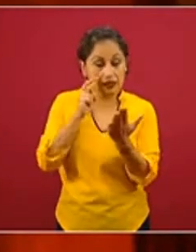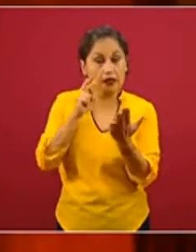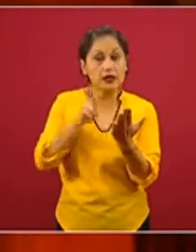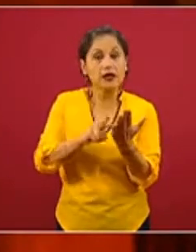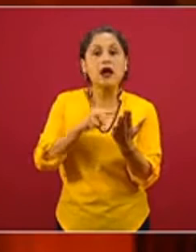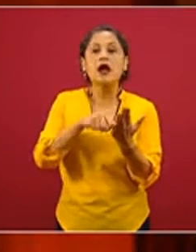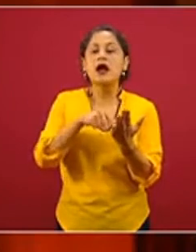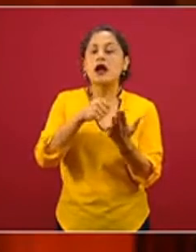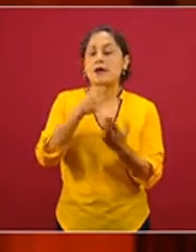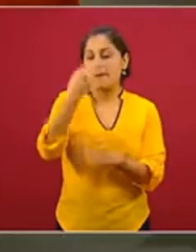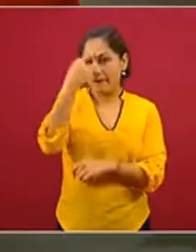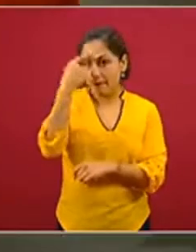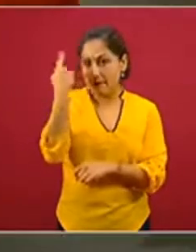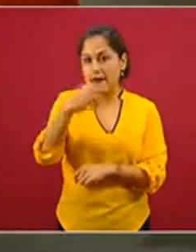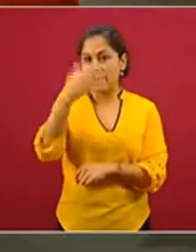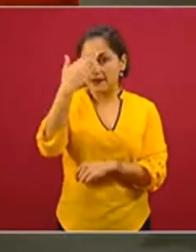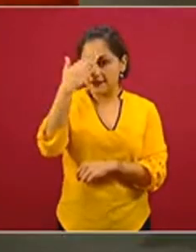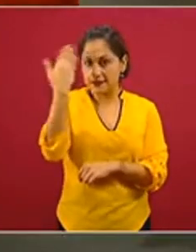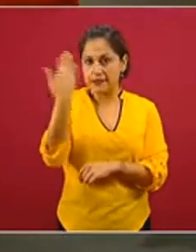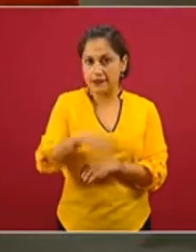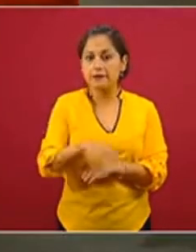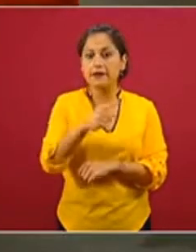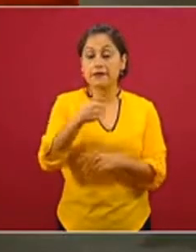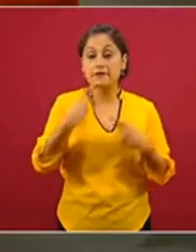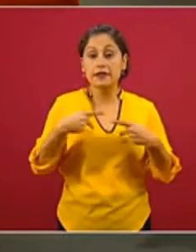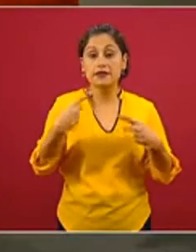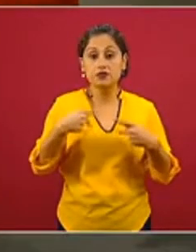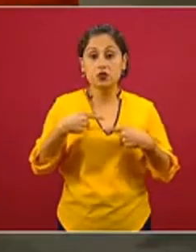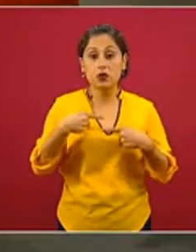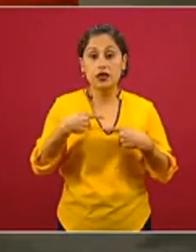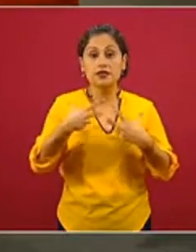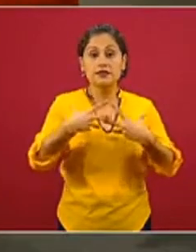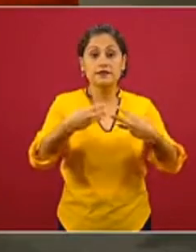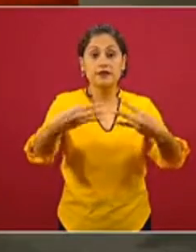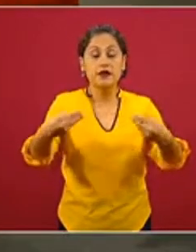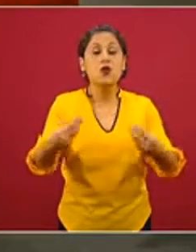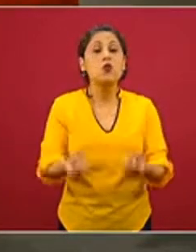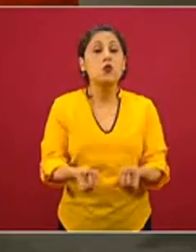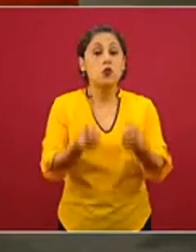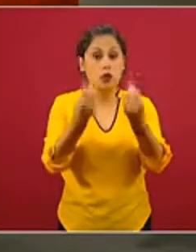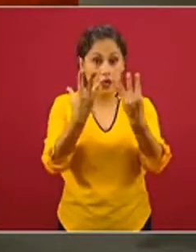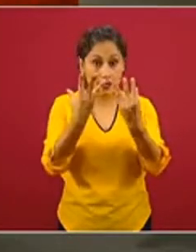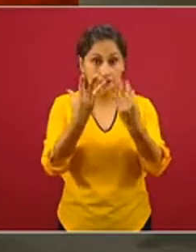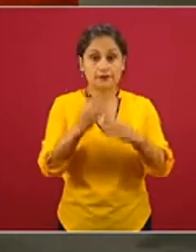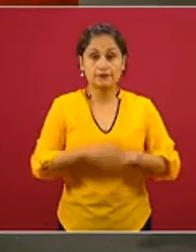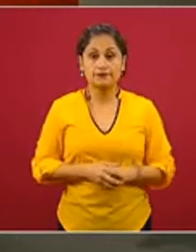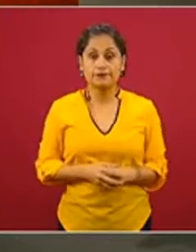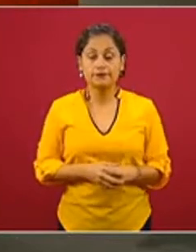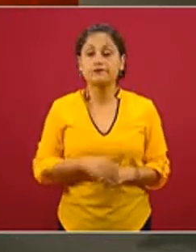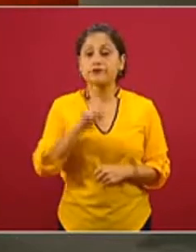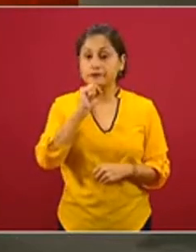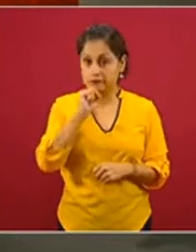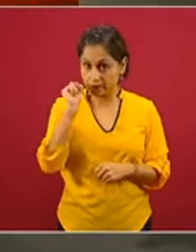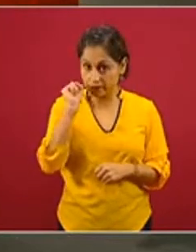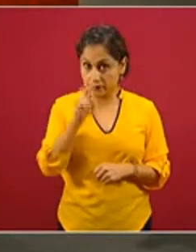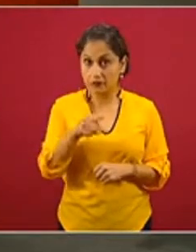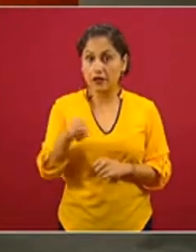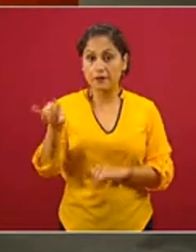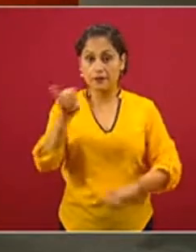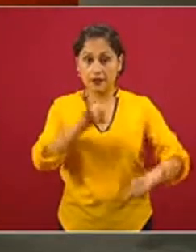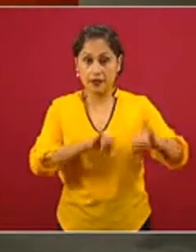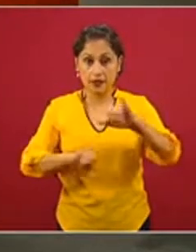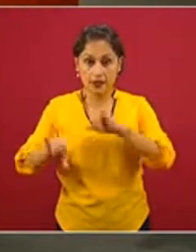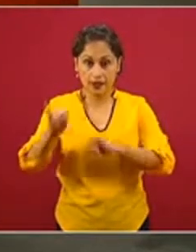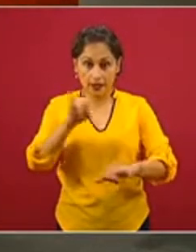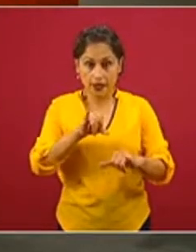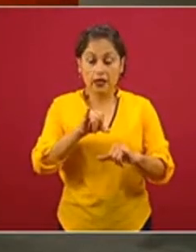la comunidad o en una región. Y así también, lógicamente, la carga confirmada por laboratorio que podemos tener en un momento